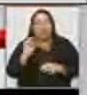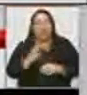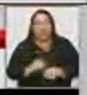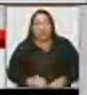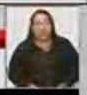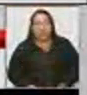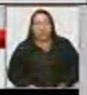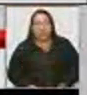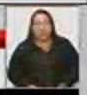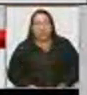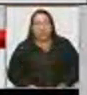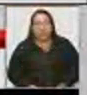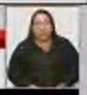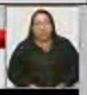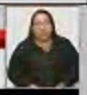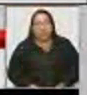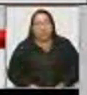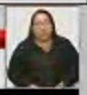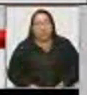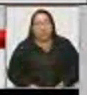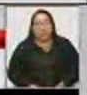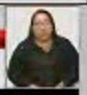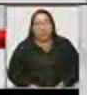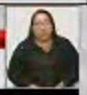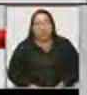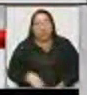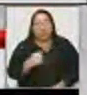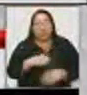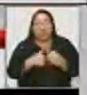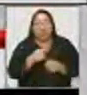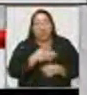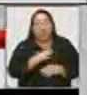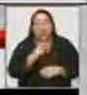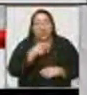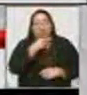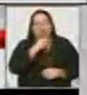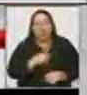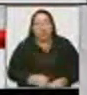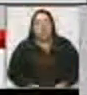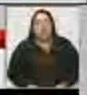puntos porcentuales, en ambos casos siempre desfavorable para las mujeres.